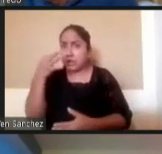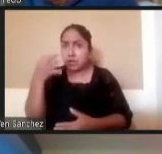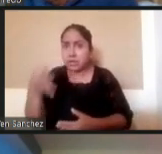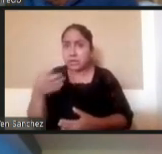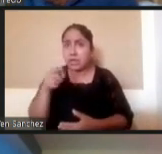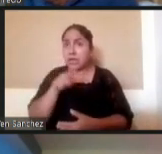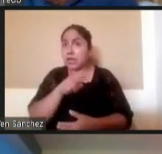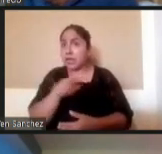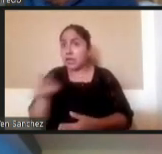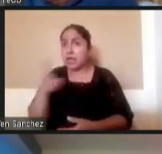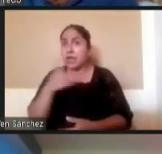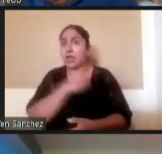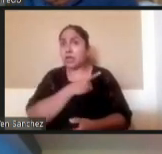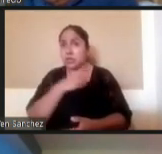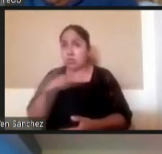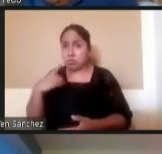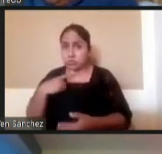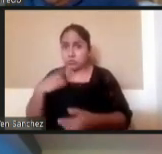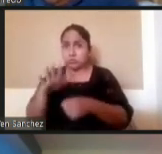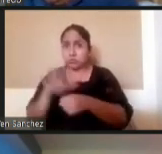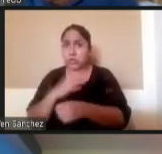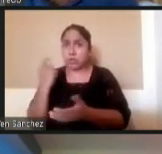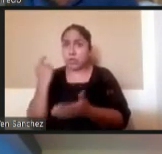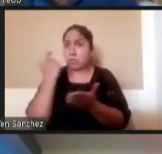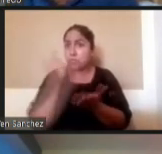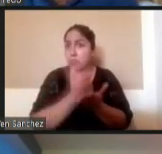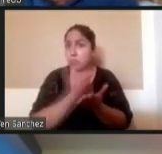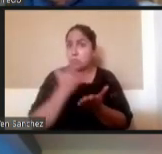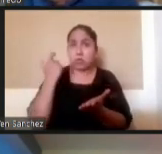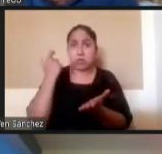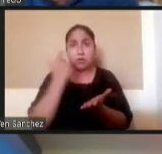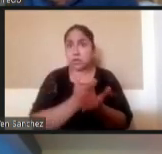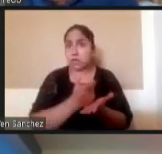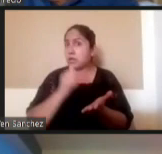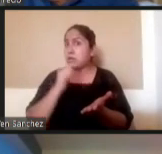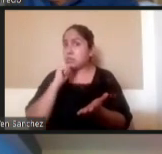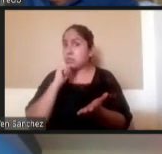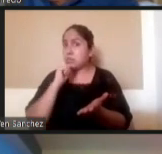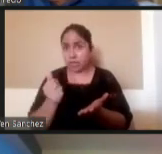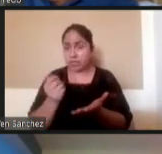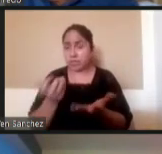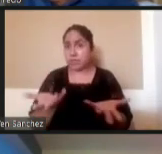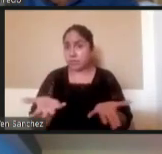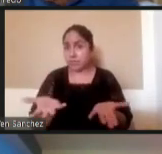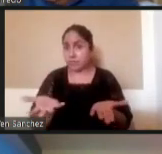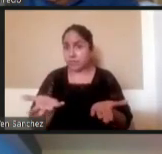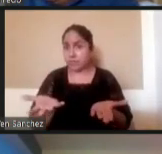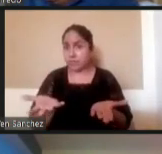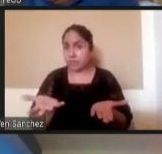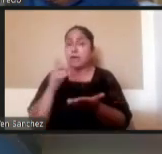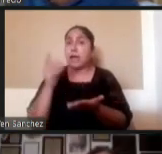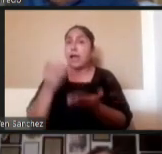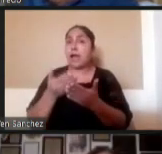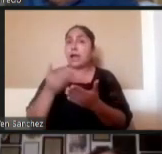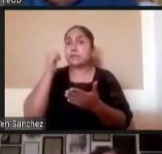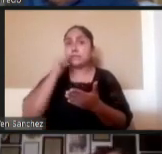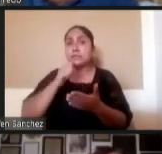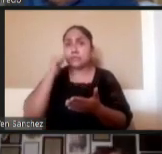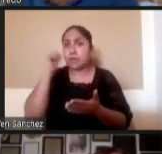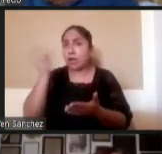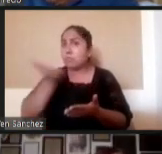a la administración y no les fue realizada retención alguna por tal concepto. Adeudo que les es imposible cubrir considerando